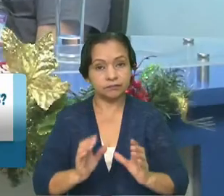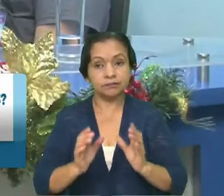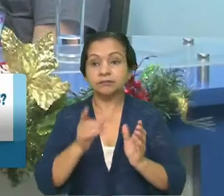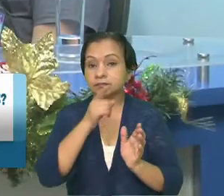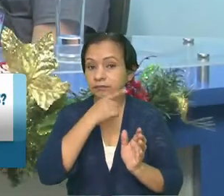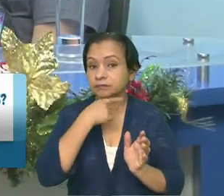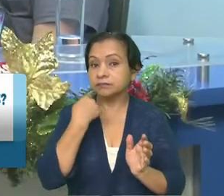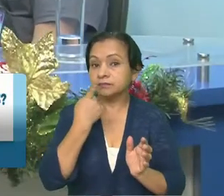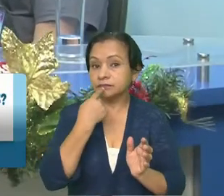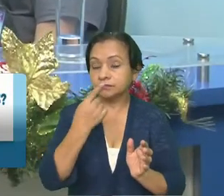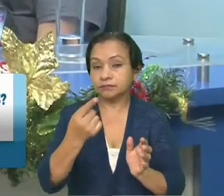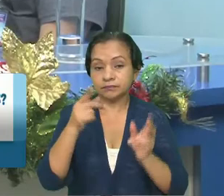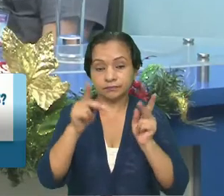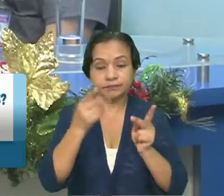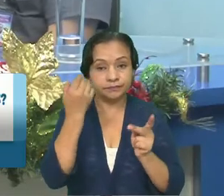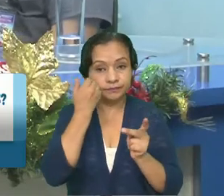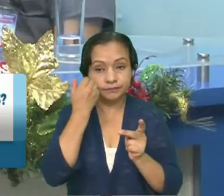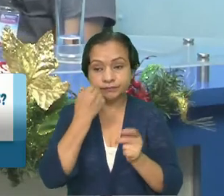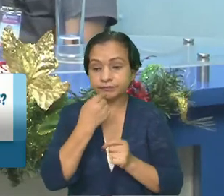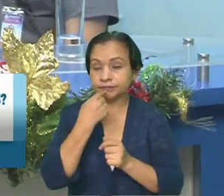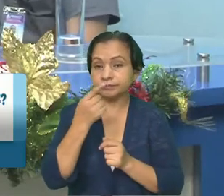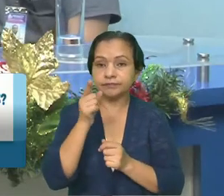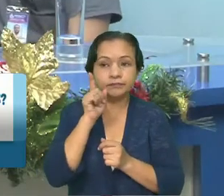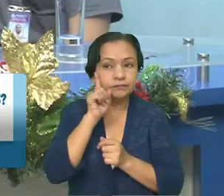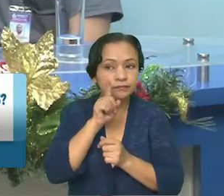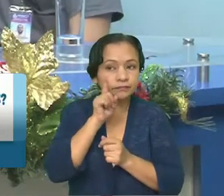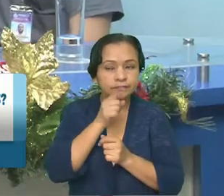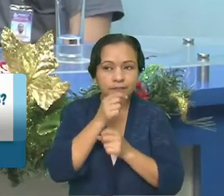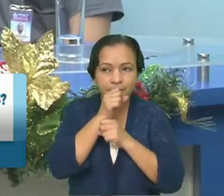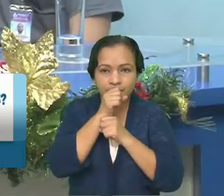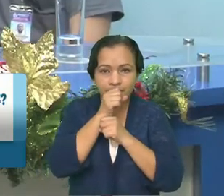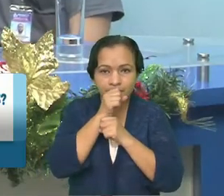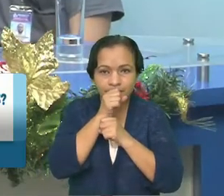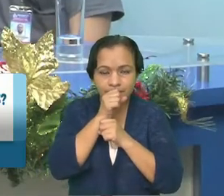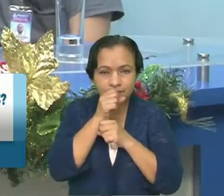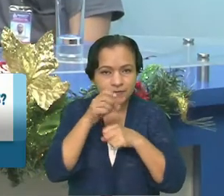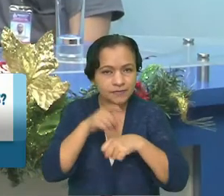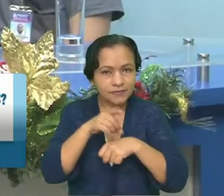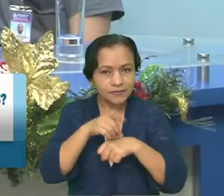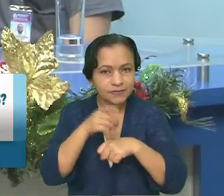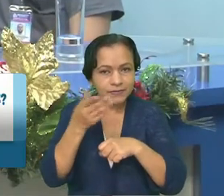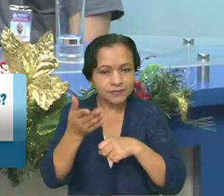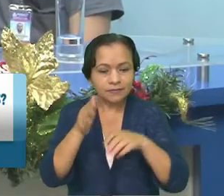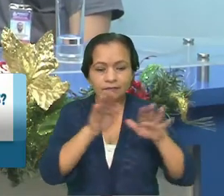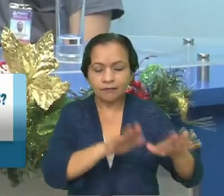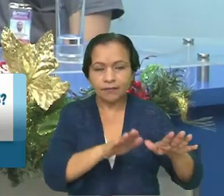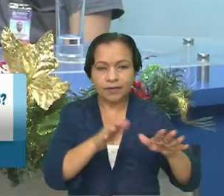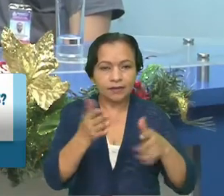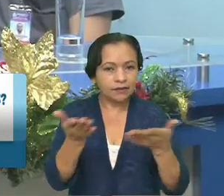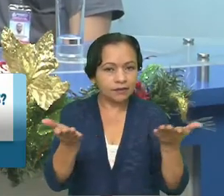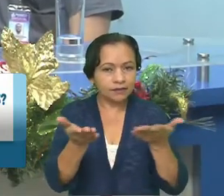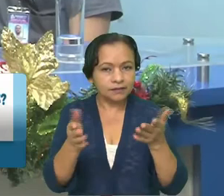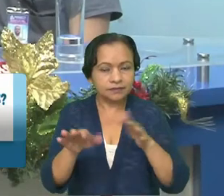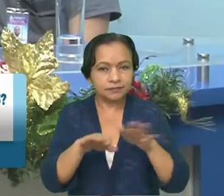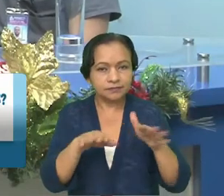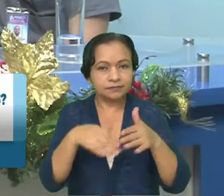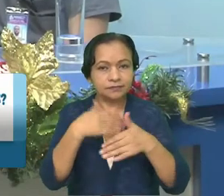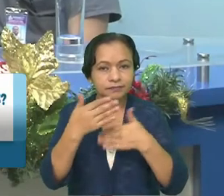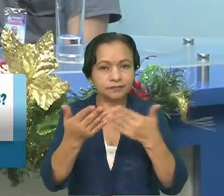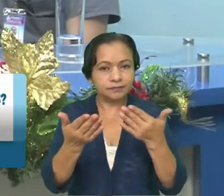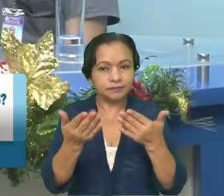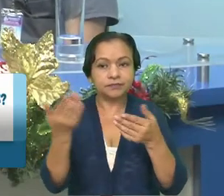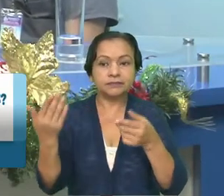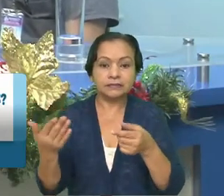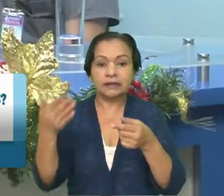sincero también el paciente, porque si le miente a usted como médico para no quedarse internado o no estar en ese proceso de estar